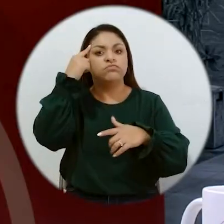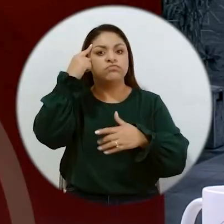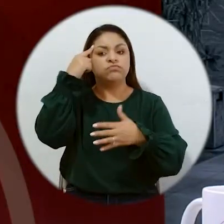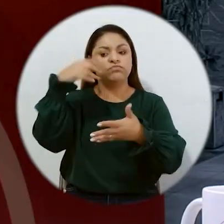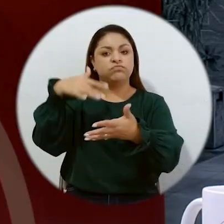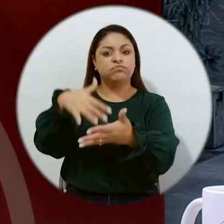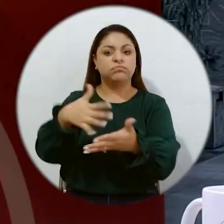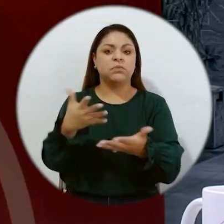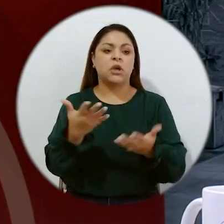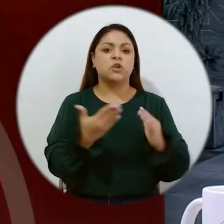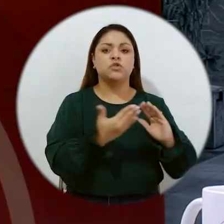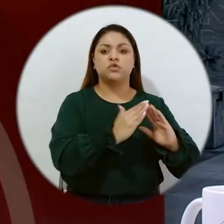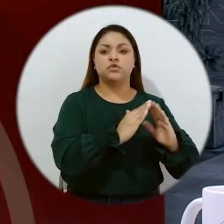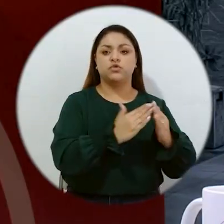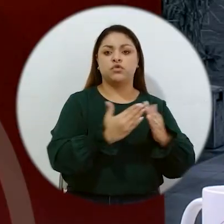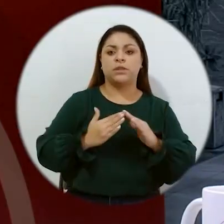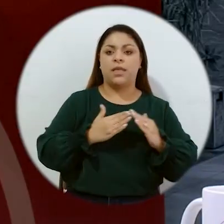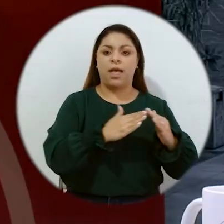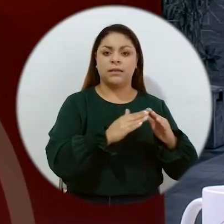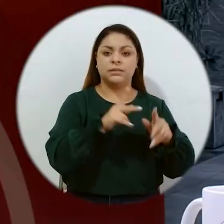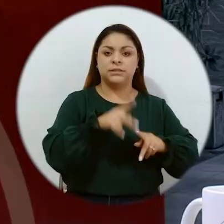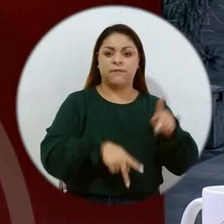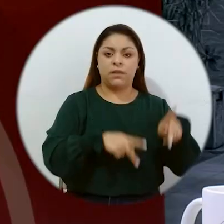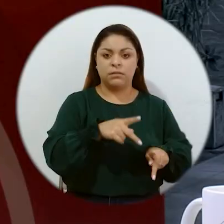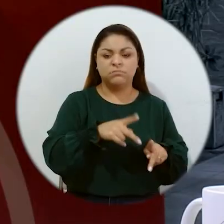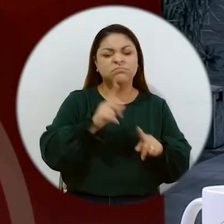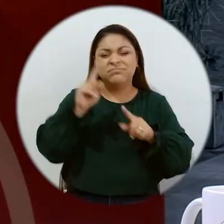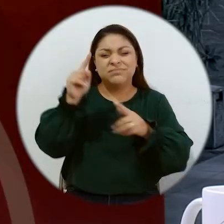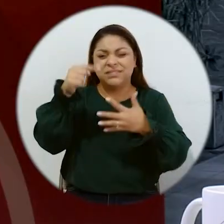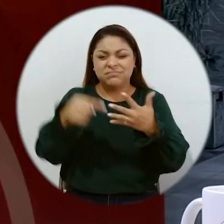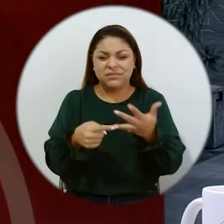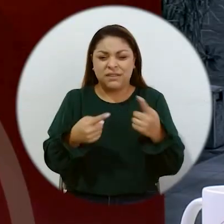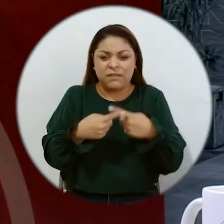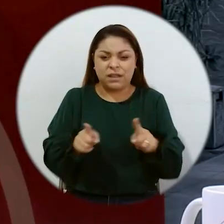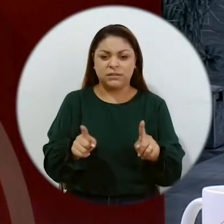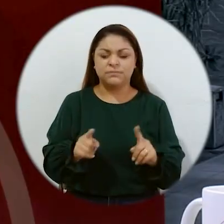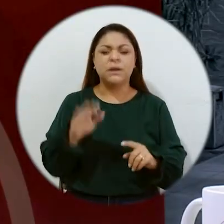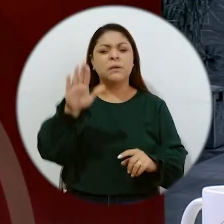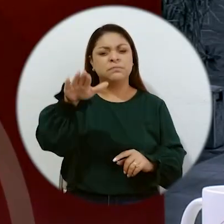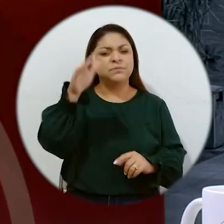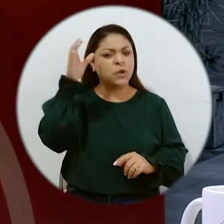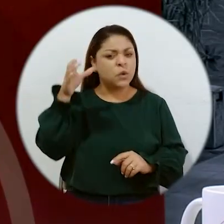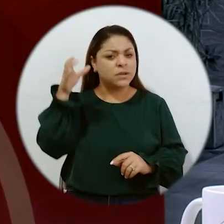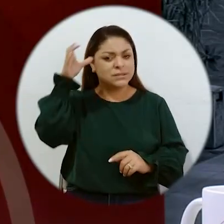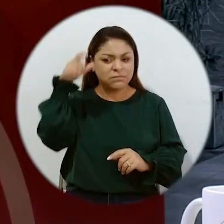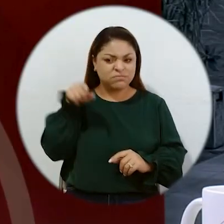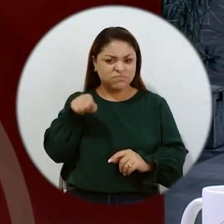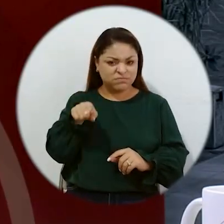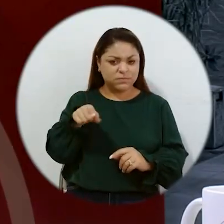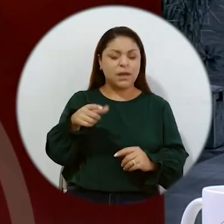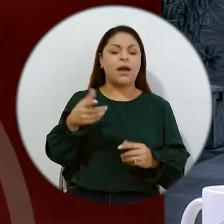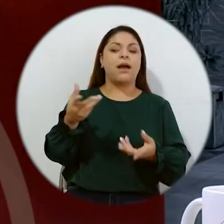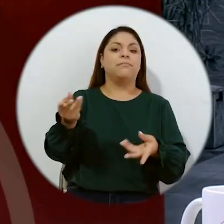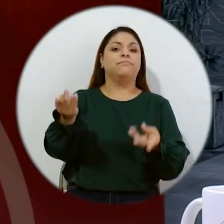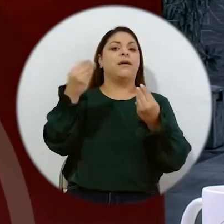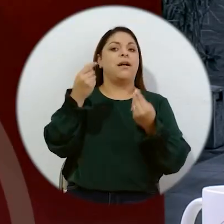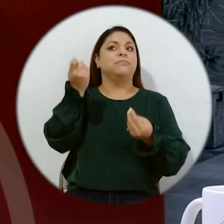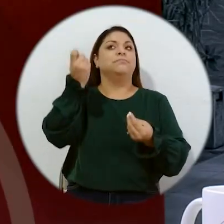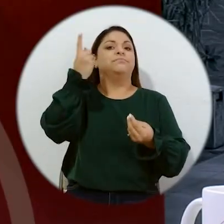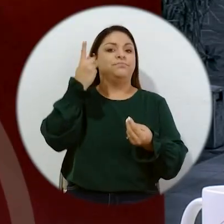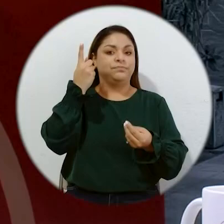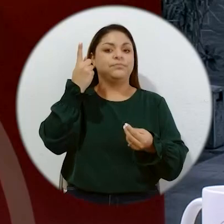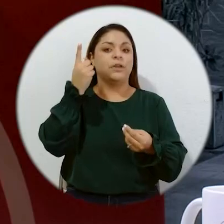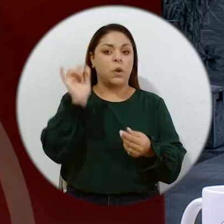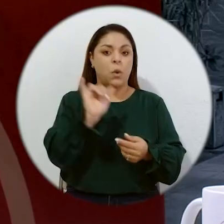civil organizada. ¿Y por qué empiezo desde el concepto? Porque eso nos permite dimensionar, a propósito de